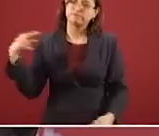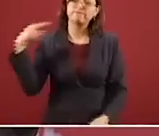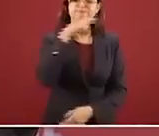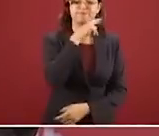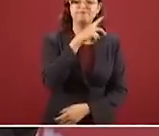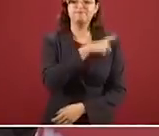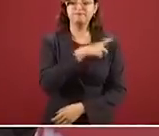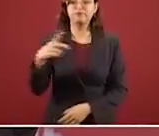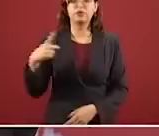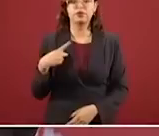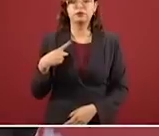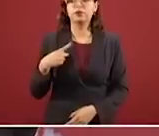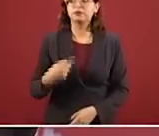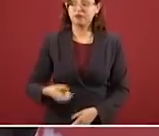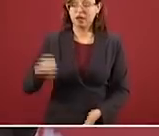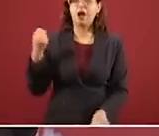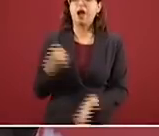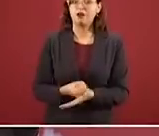Más les vale